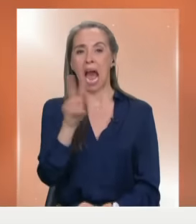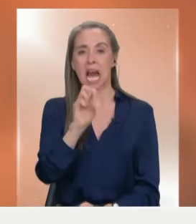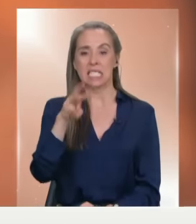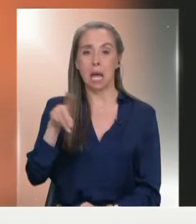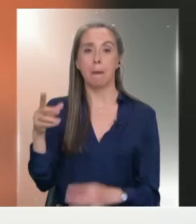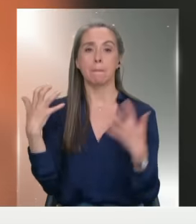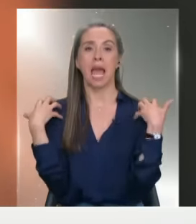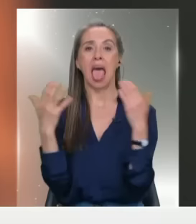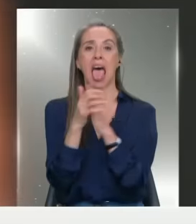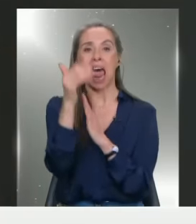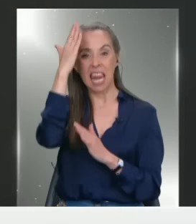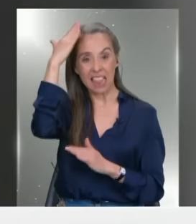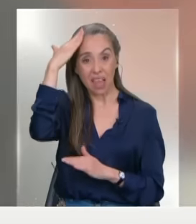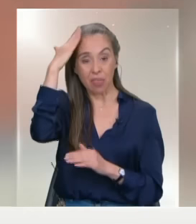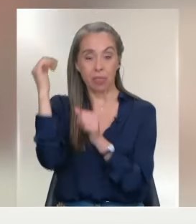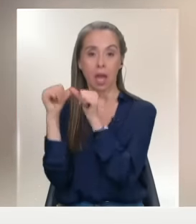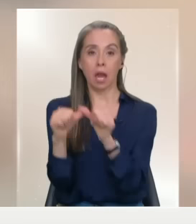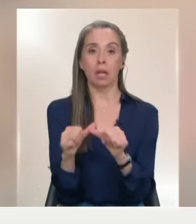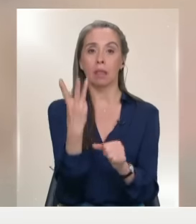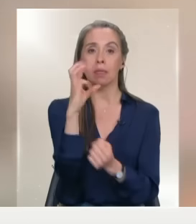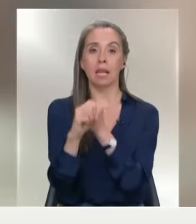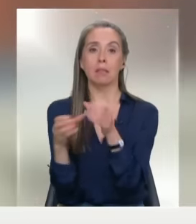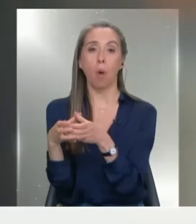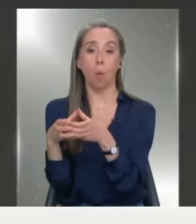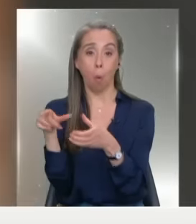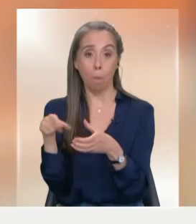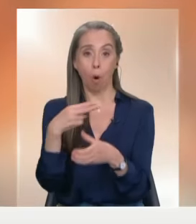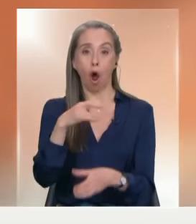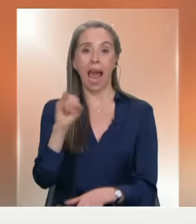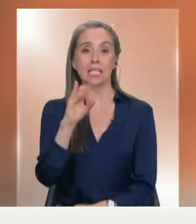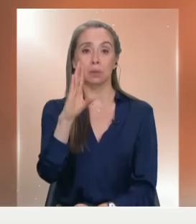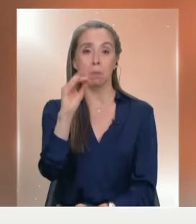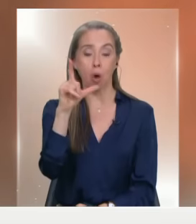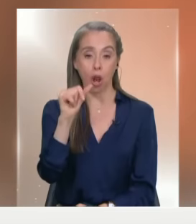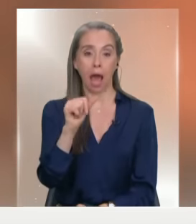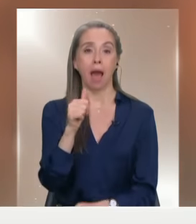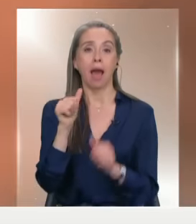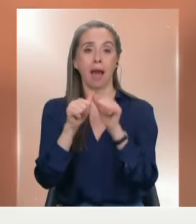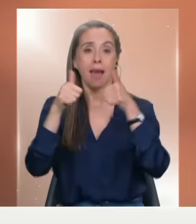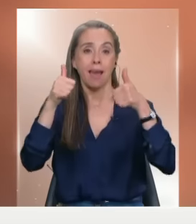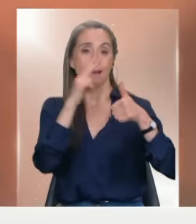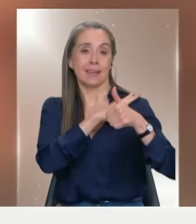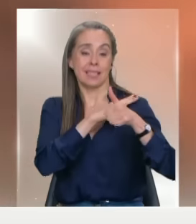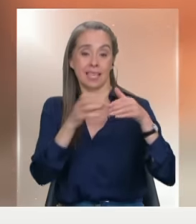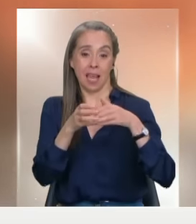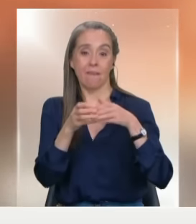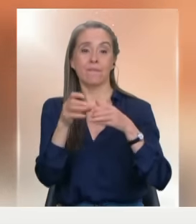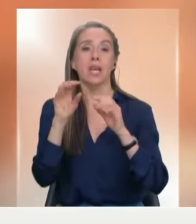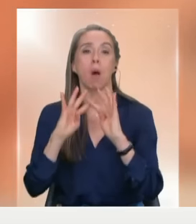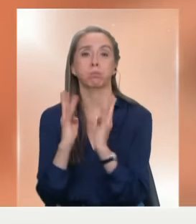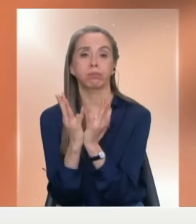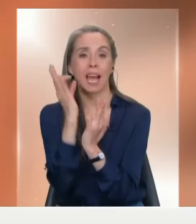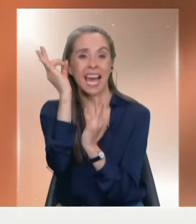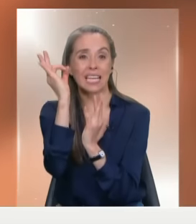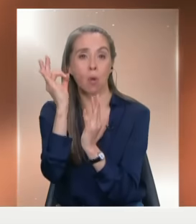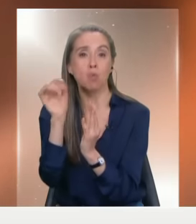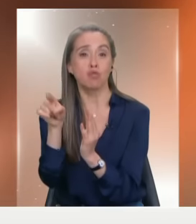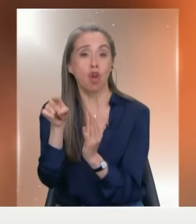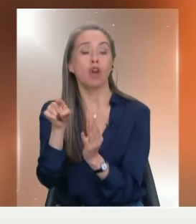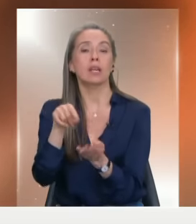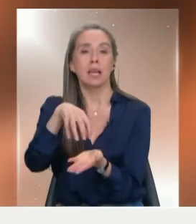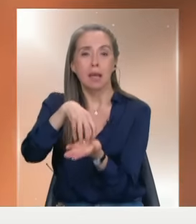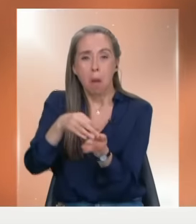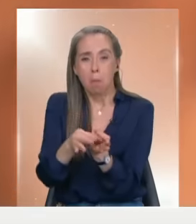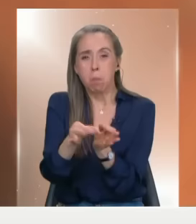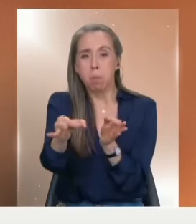de este grupo por más de 30 años. Ocurrió mientras la cúpula del grupo mantenía una reunión en su cuartel general en